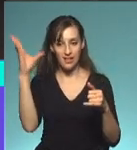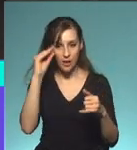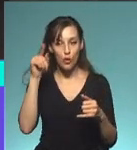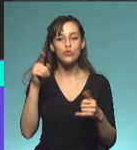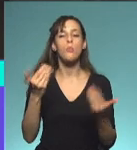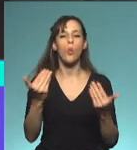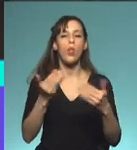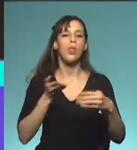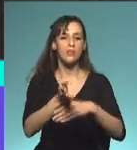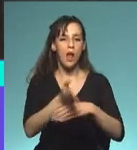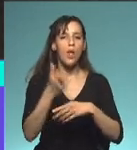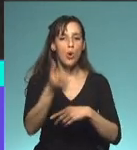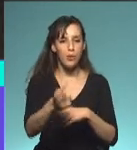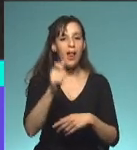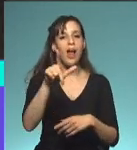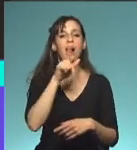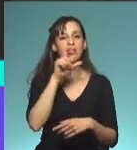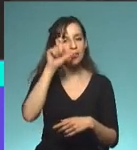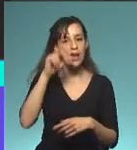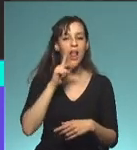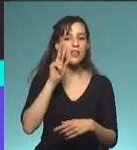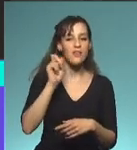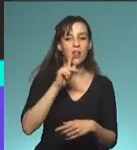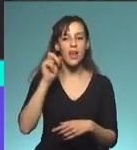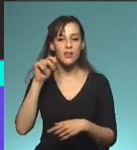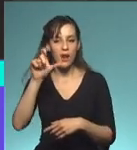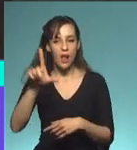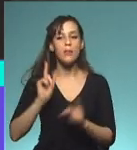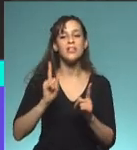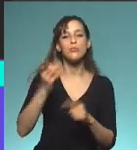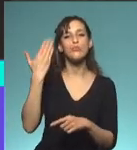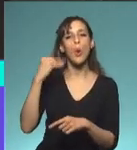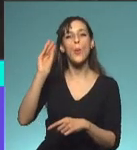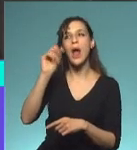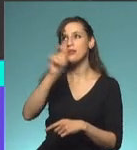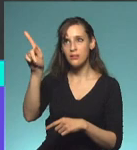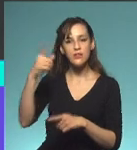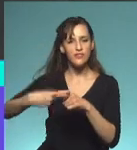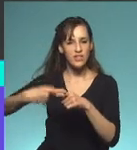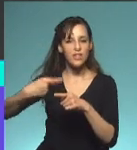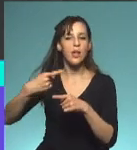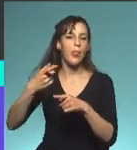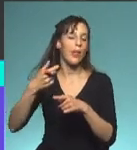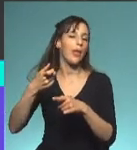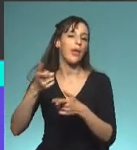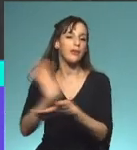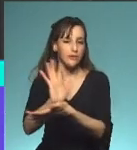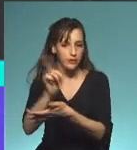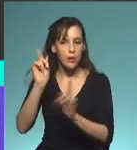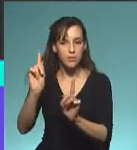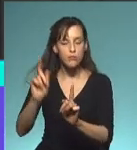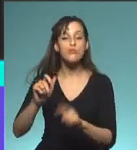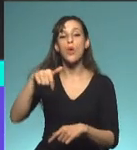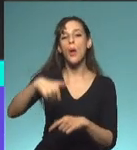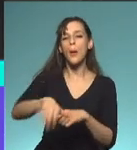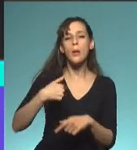en Alternativa Teatral. Viene de haberse representado en Brasil en un festival de artes escénicas y nos pone a pensar justamente